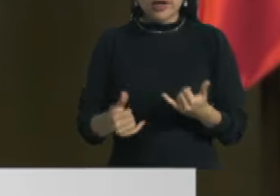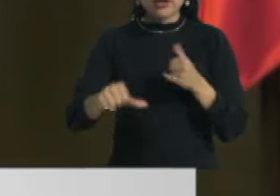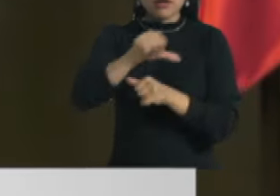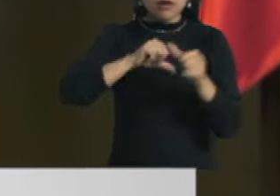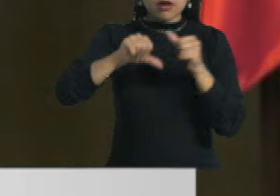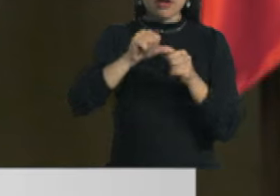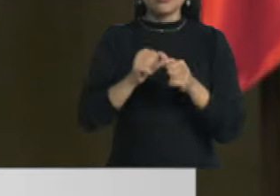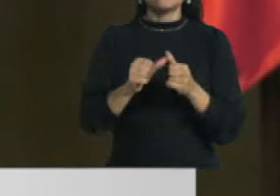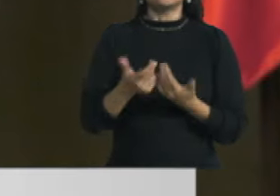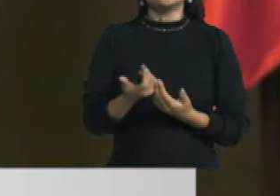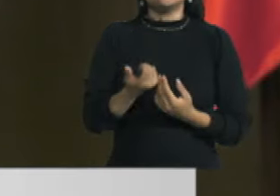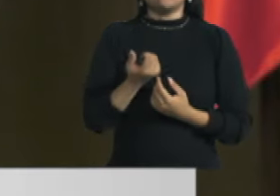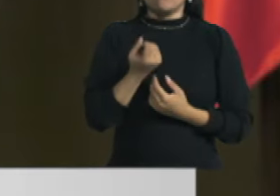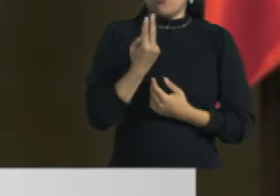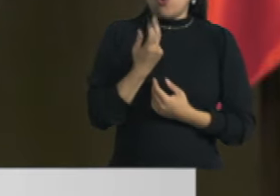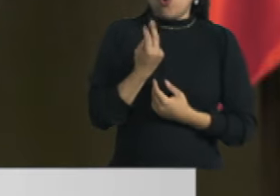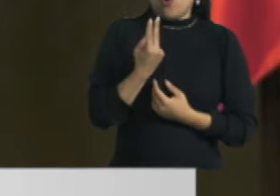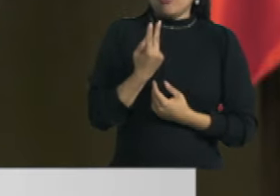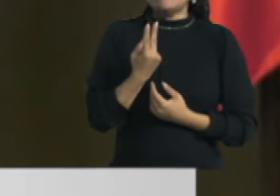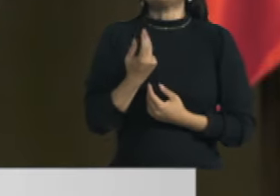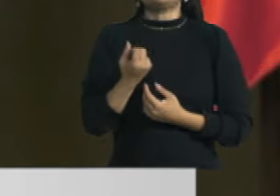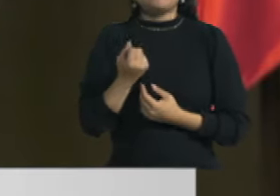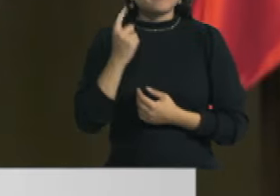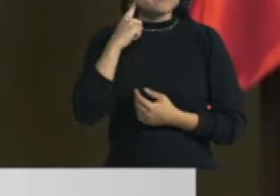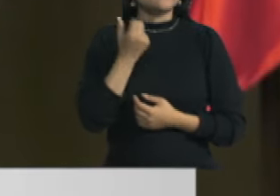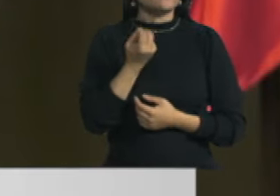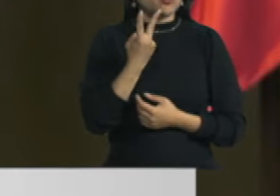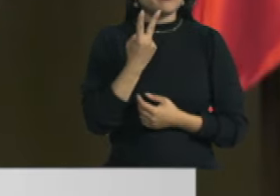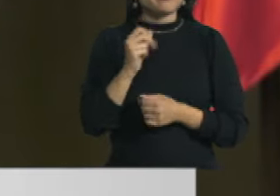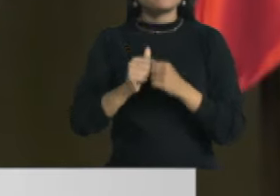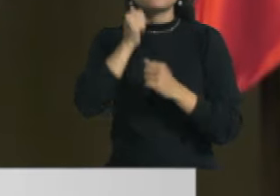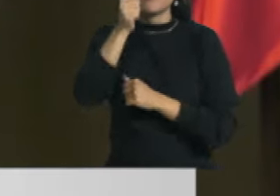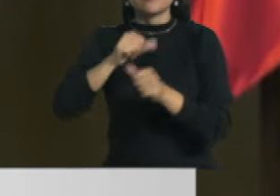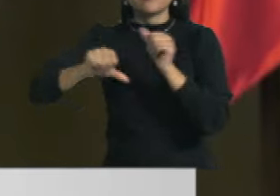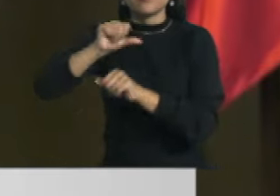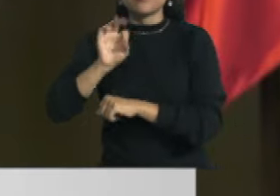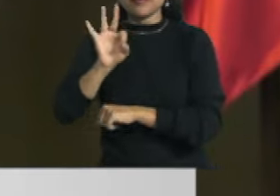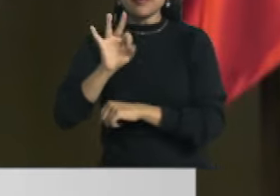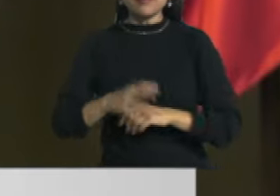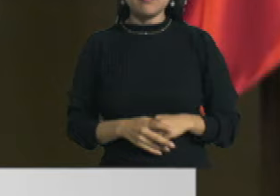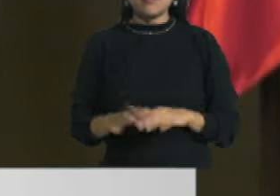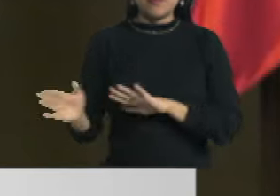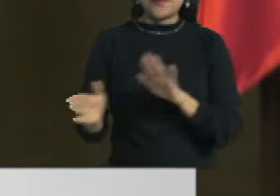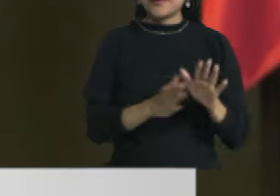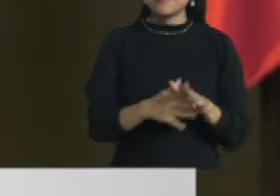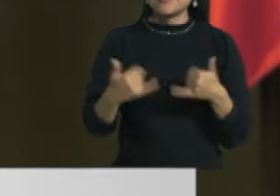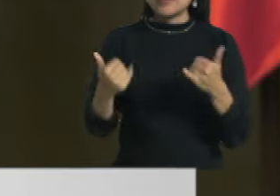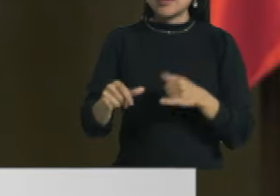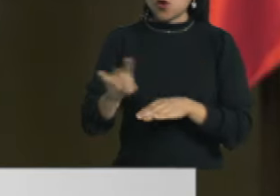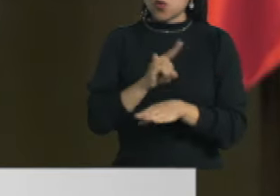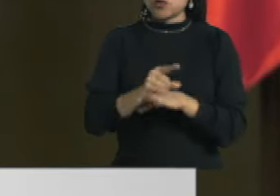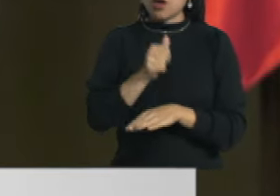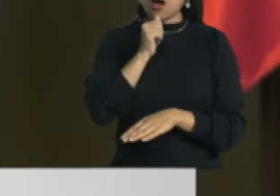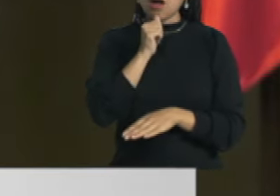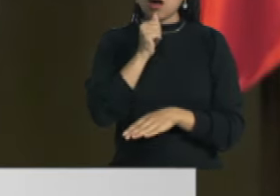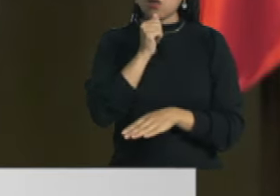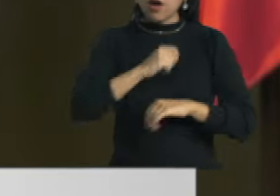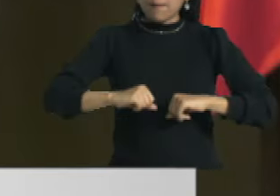el turno 2 y mañana será para el turno 3. Hablamos también entonces del consumo de agua en la capital del país, porque